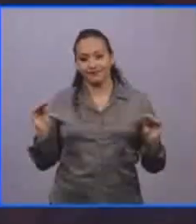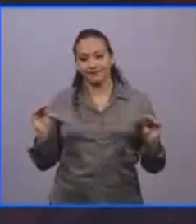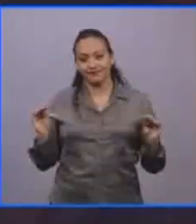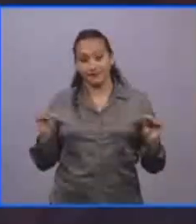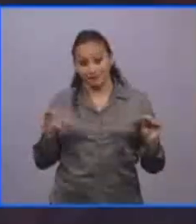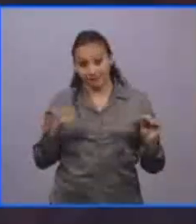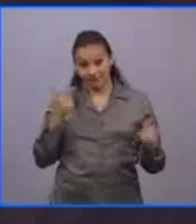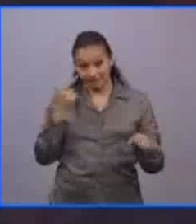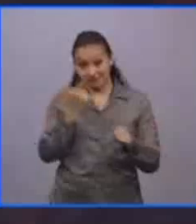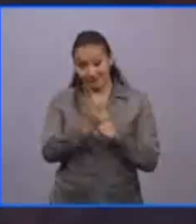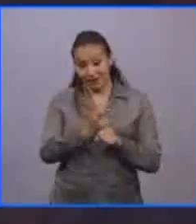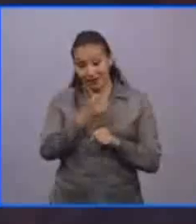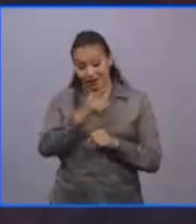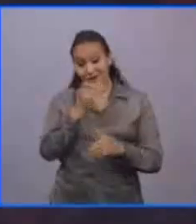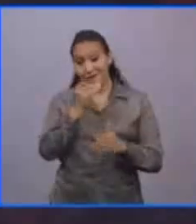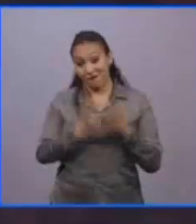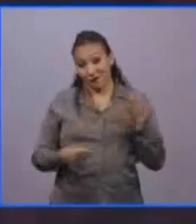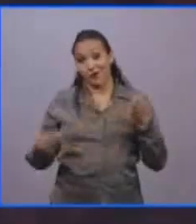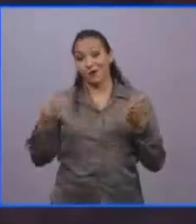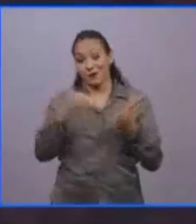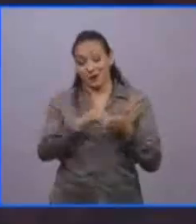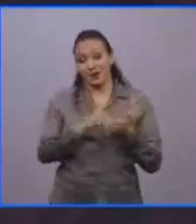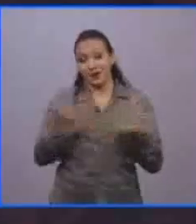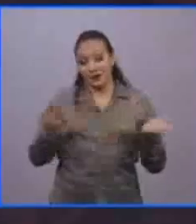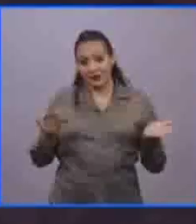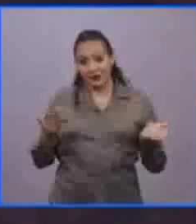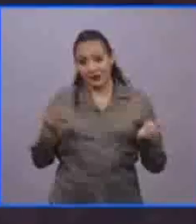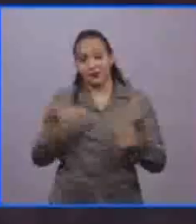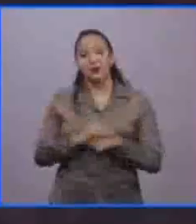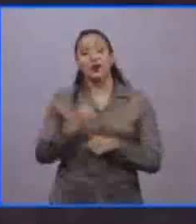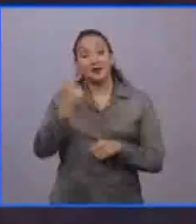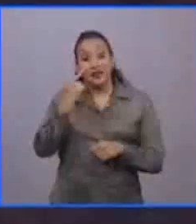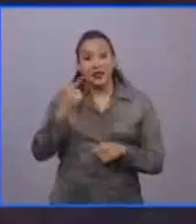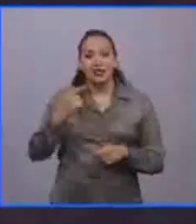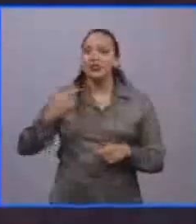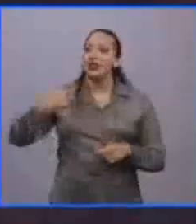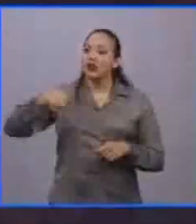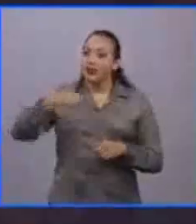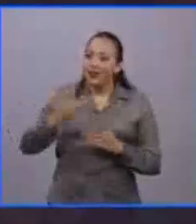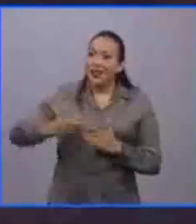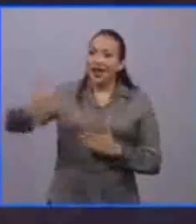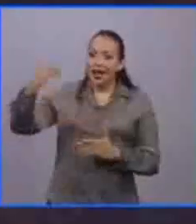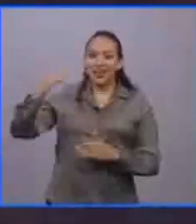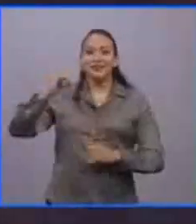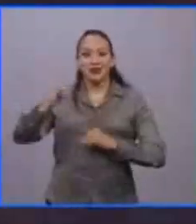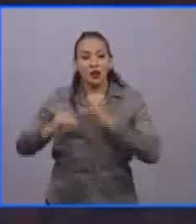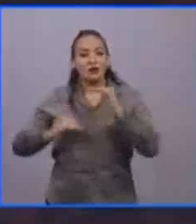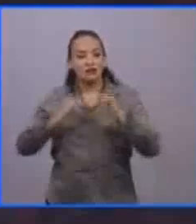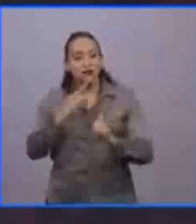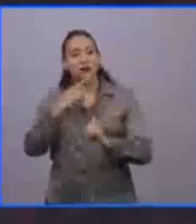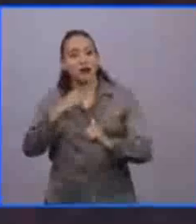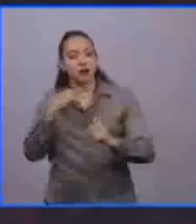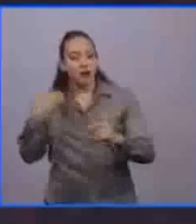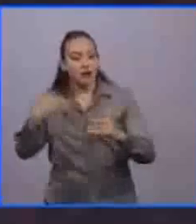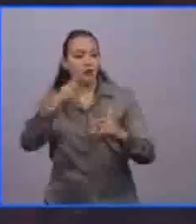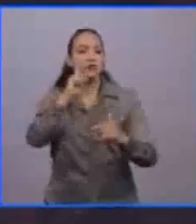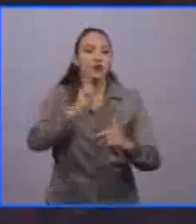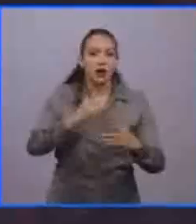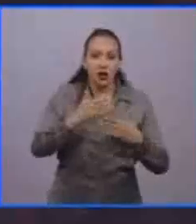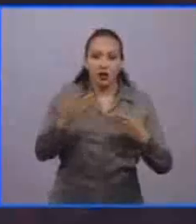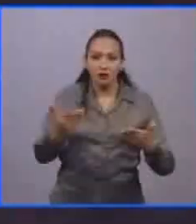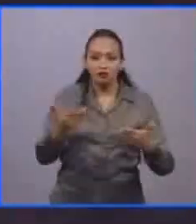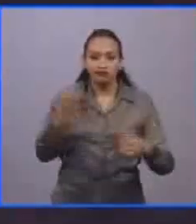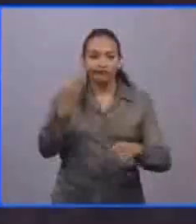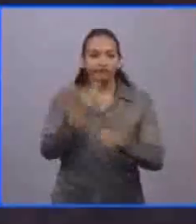Ahí tenemos un gran pendiente. Porque entonces todas estas cosas que hemos ya avanzado no se están en